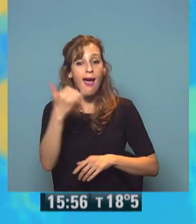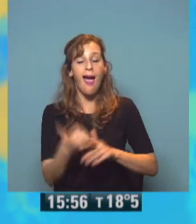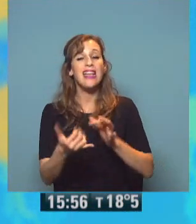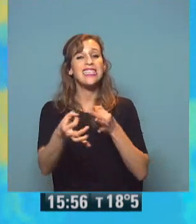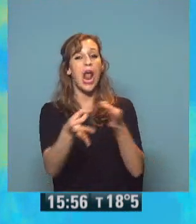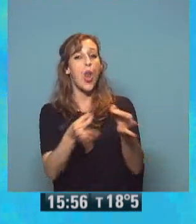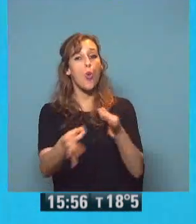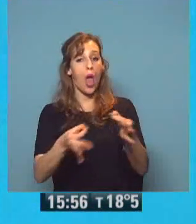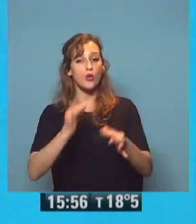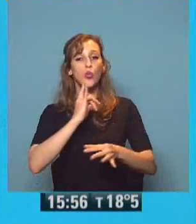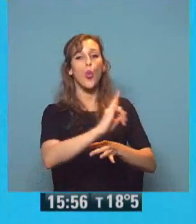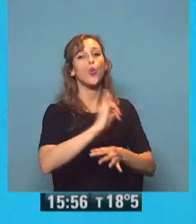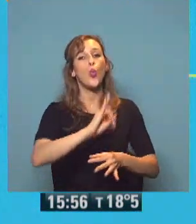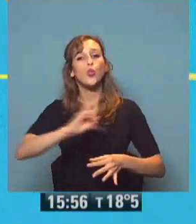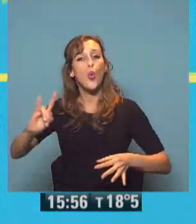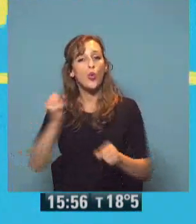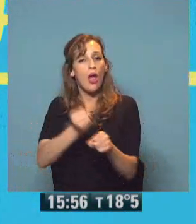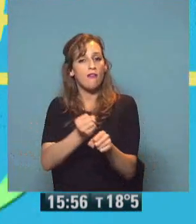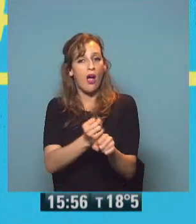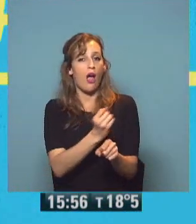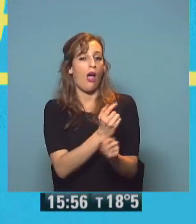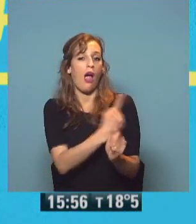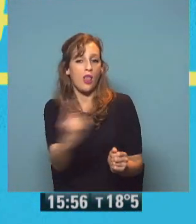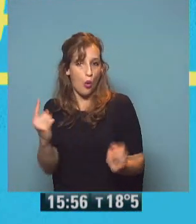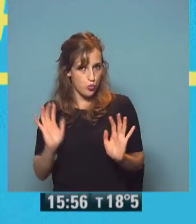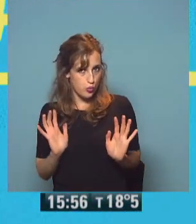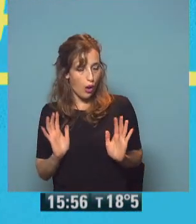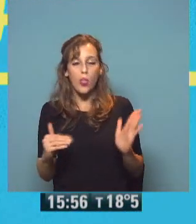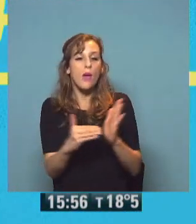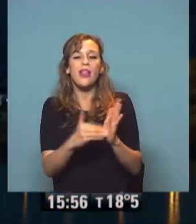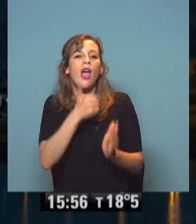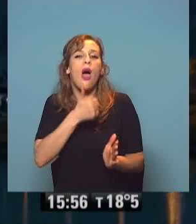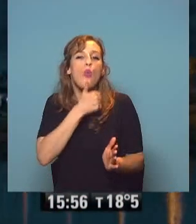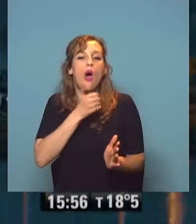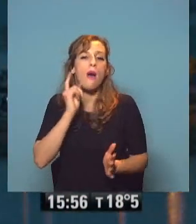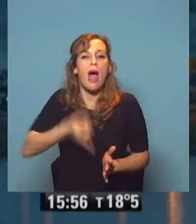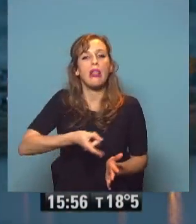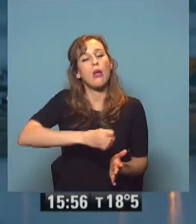funciones determinadas. No pueden elegir para dónde moverse, sino que están a la merced de las corrientes.